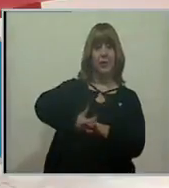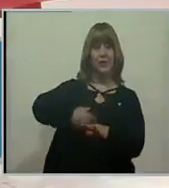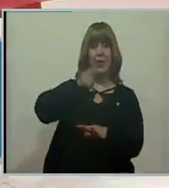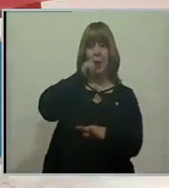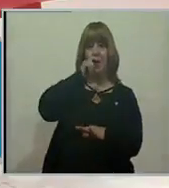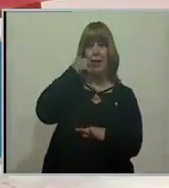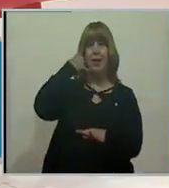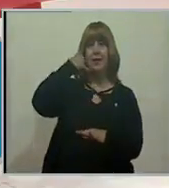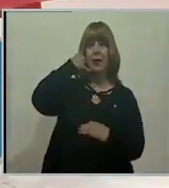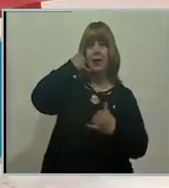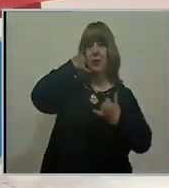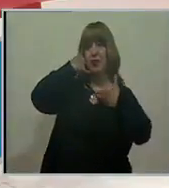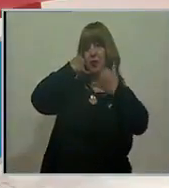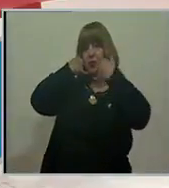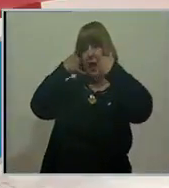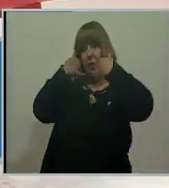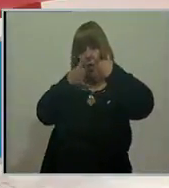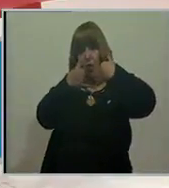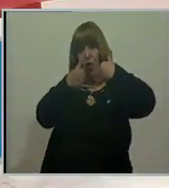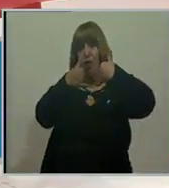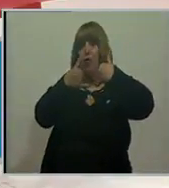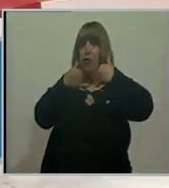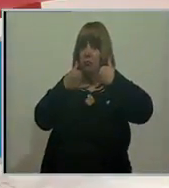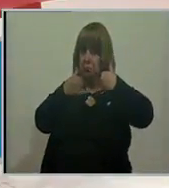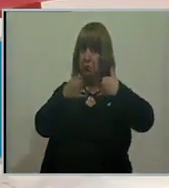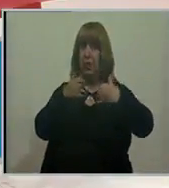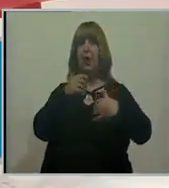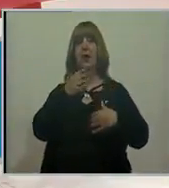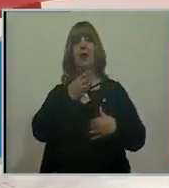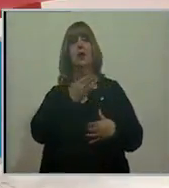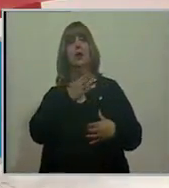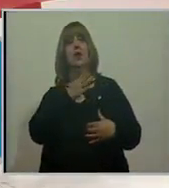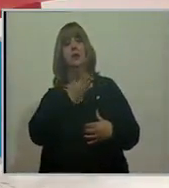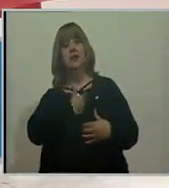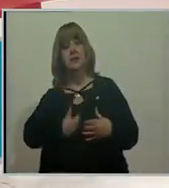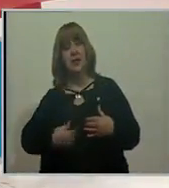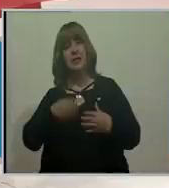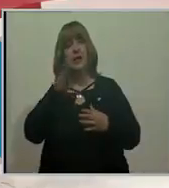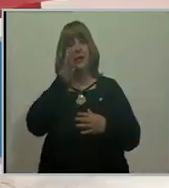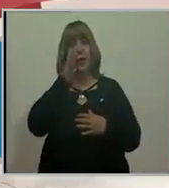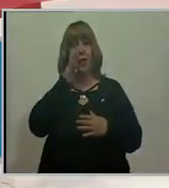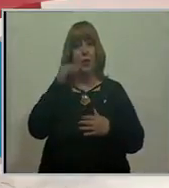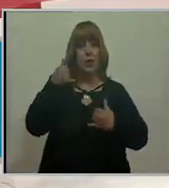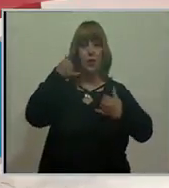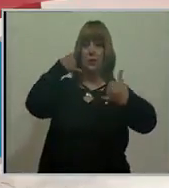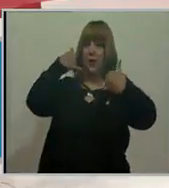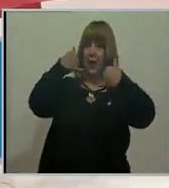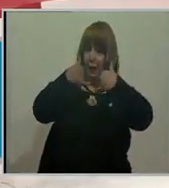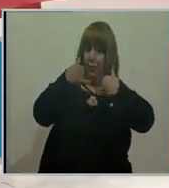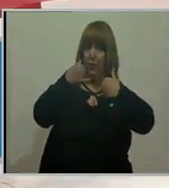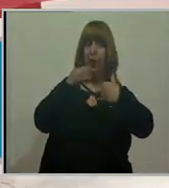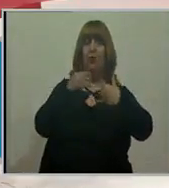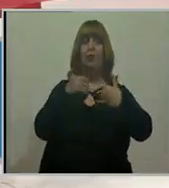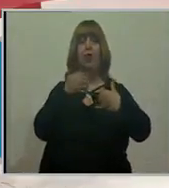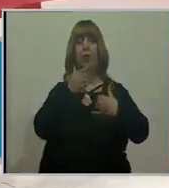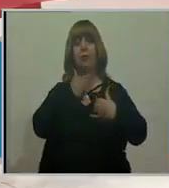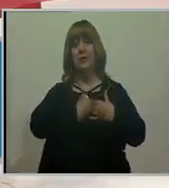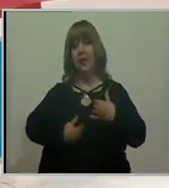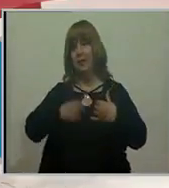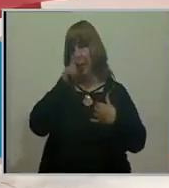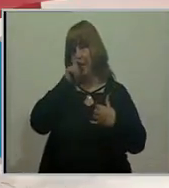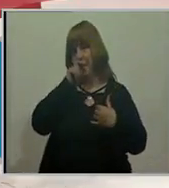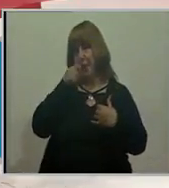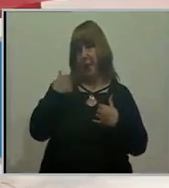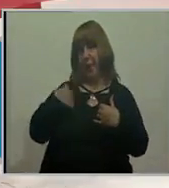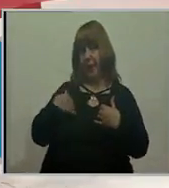partido. Dicen que Donald Trump le llamó a Macri y le pidió que interviniera para que se jugara ese partido, pero en el seno íntimo de la selección argentina entendían que era por lo